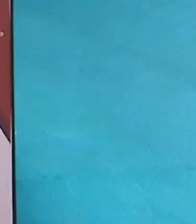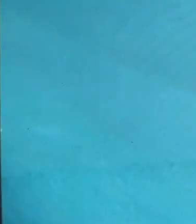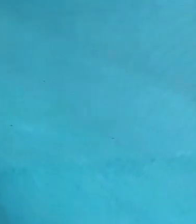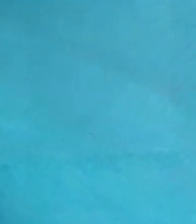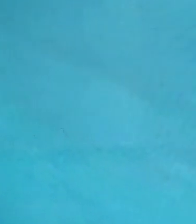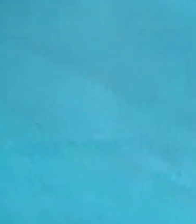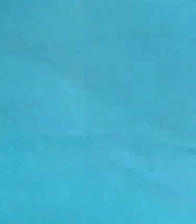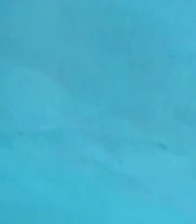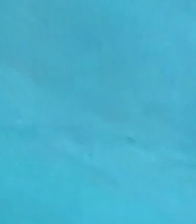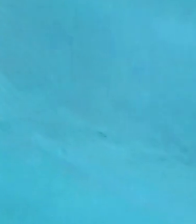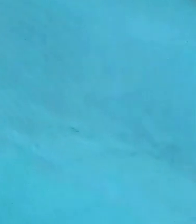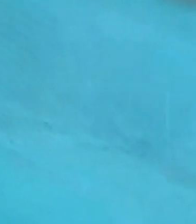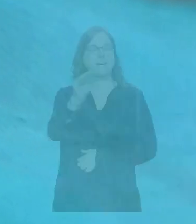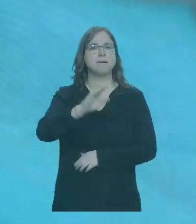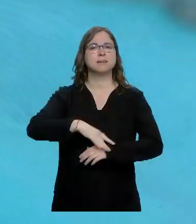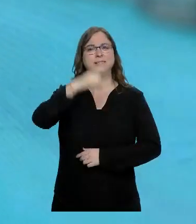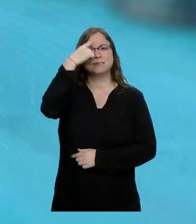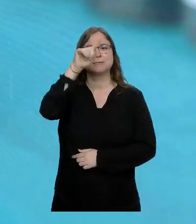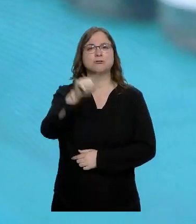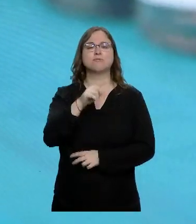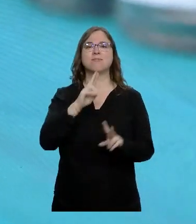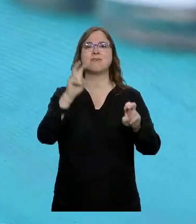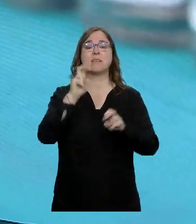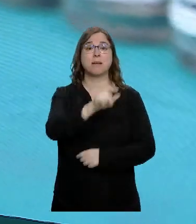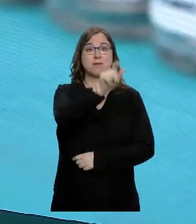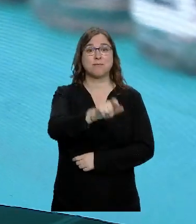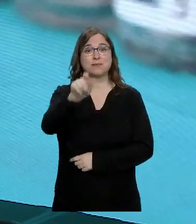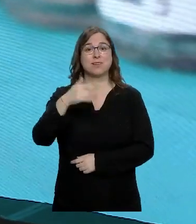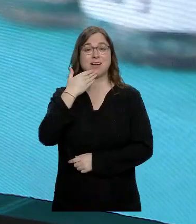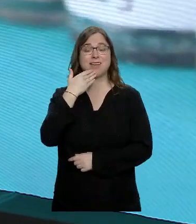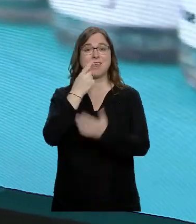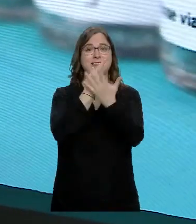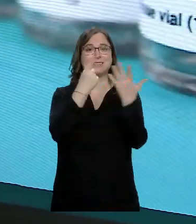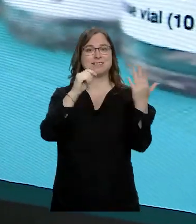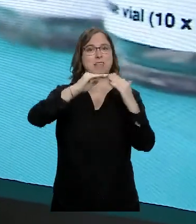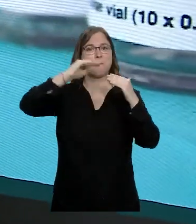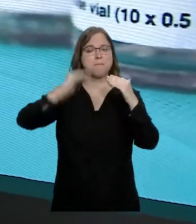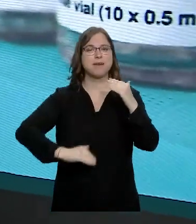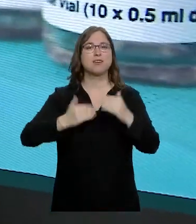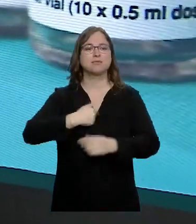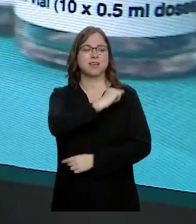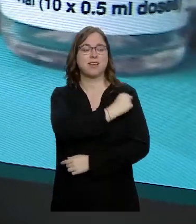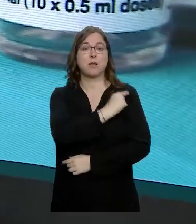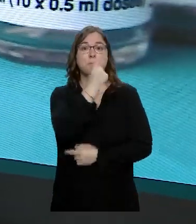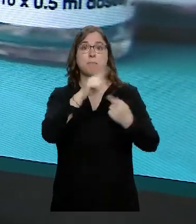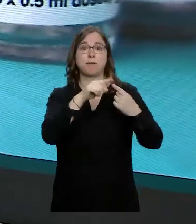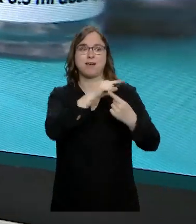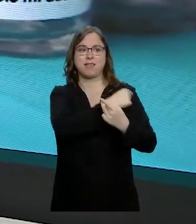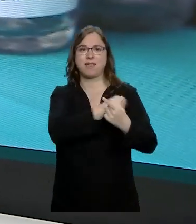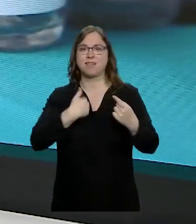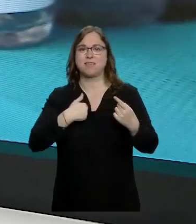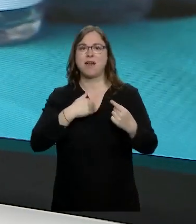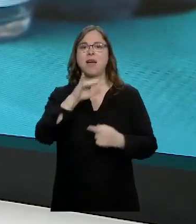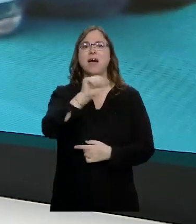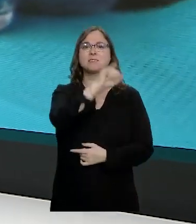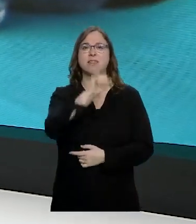Habrá que esperar una semana más para saber qué pasa con todas esas personas de menos de 60 años que tienen ya puesta la primera dosis de